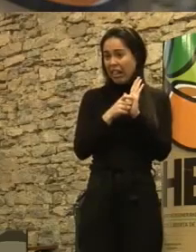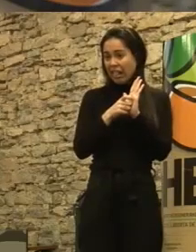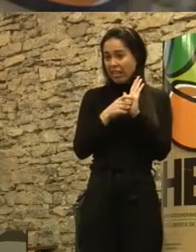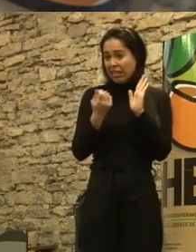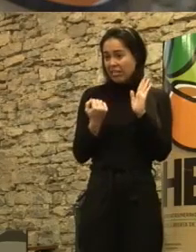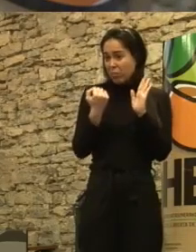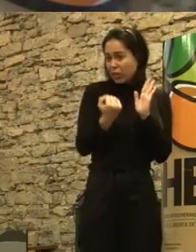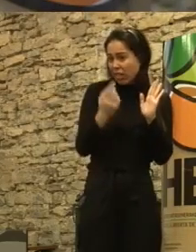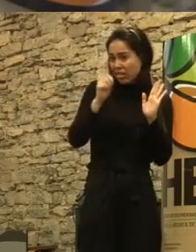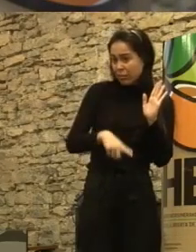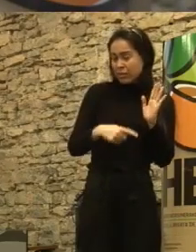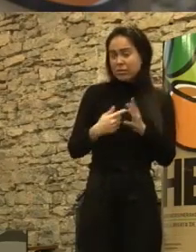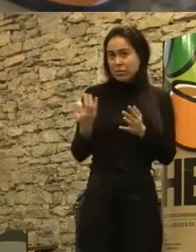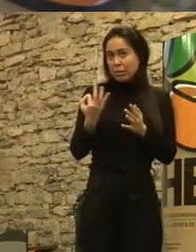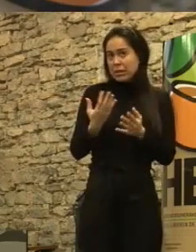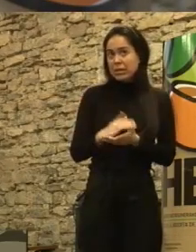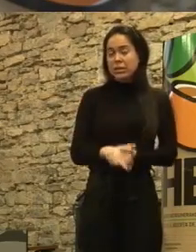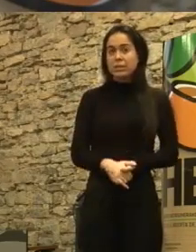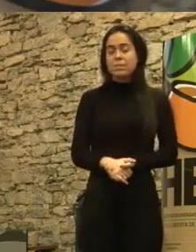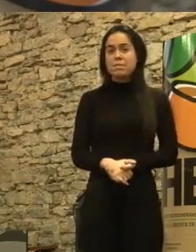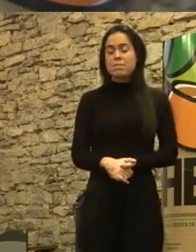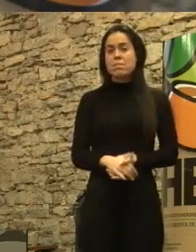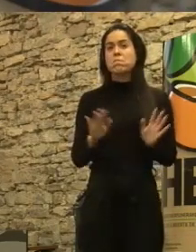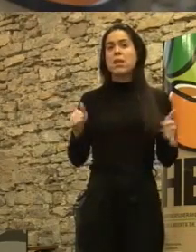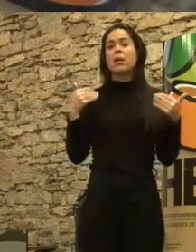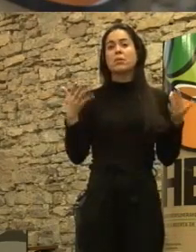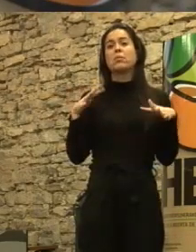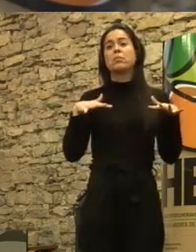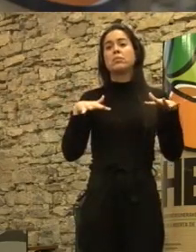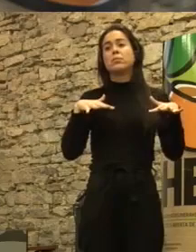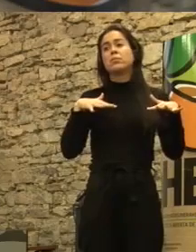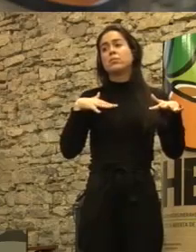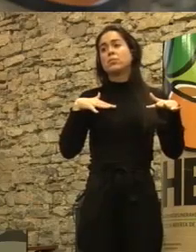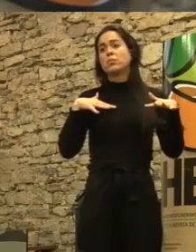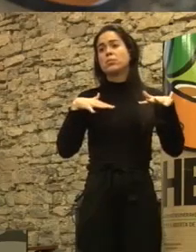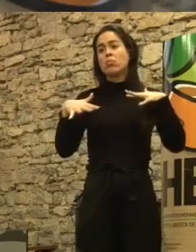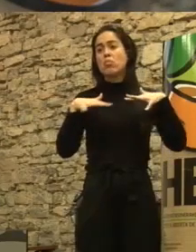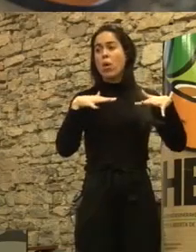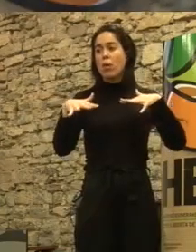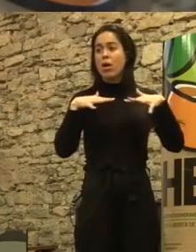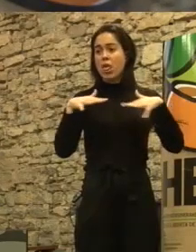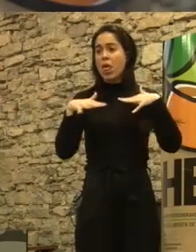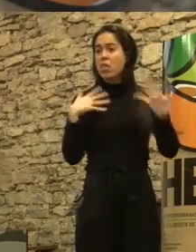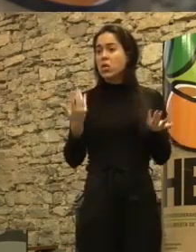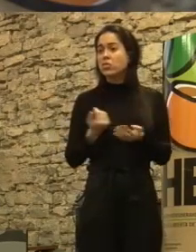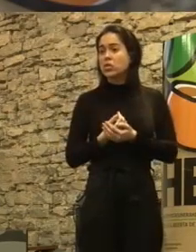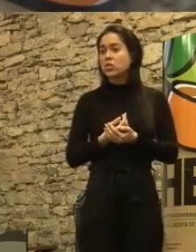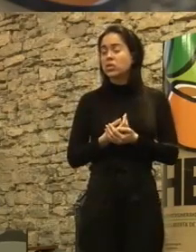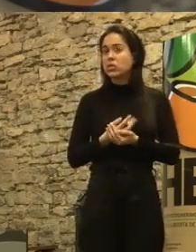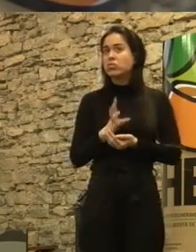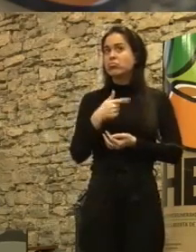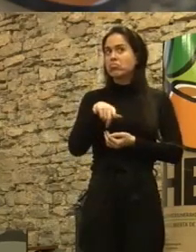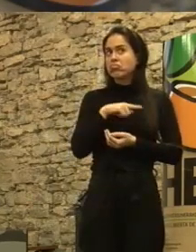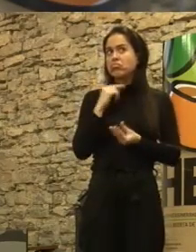tanto, ya a partir de ese tipo de movilizaciones, dejamos un pozo, porque, bueno, pues puede ser que efectivamente